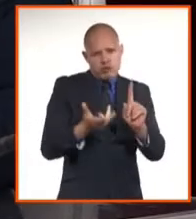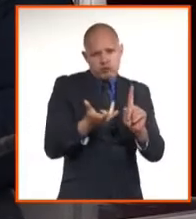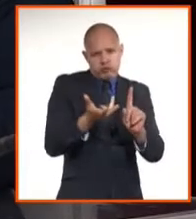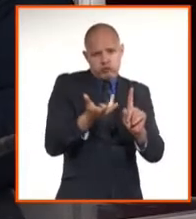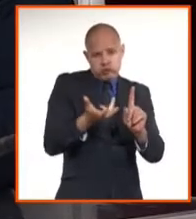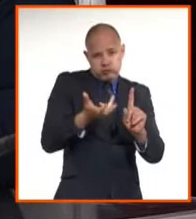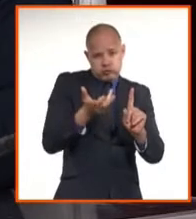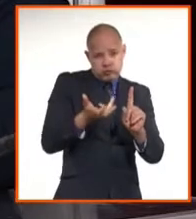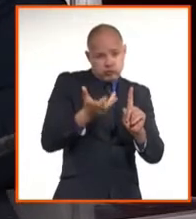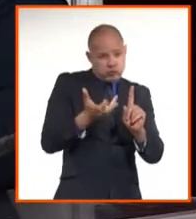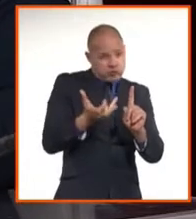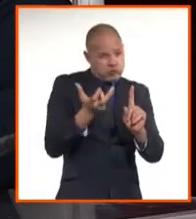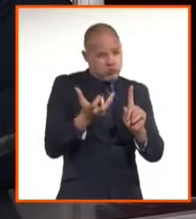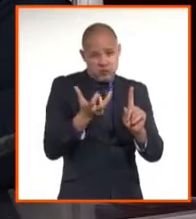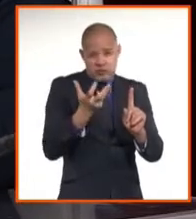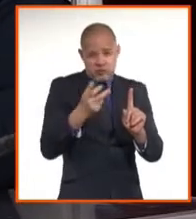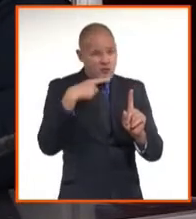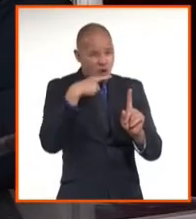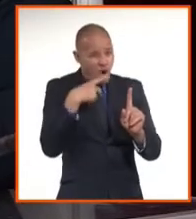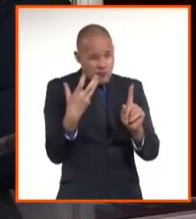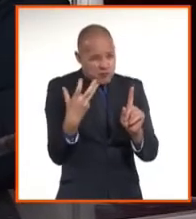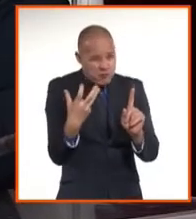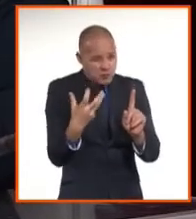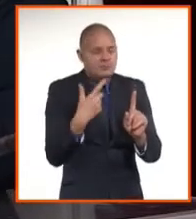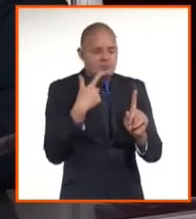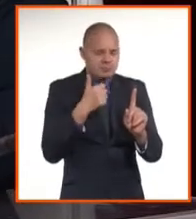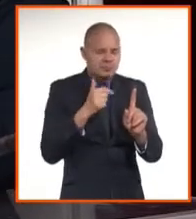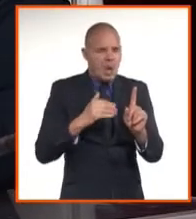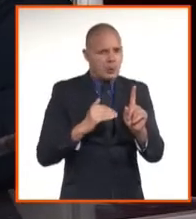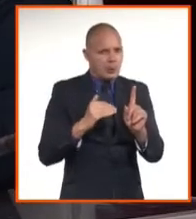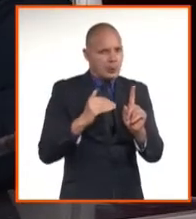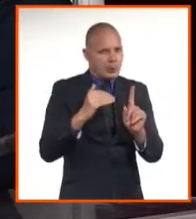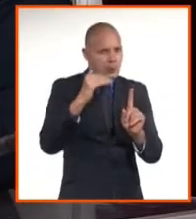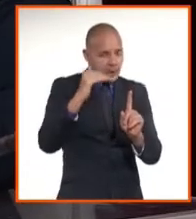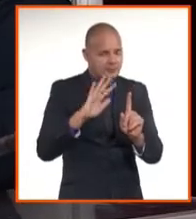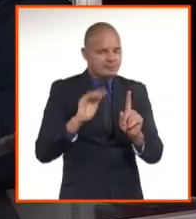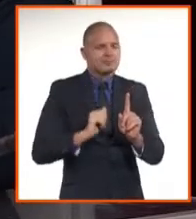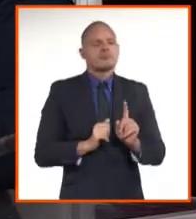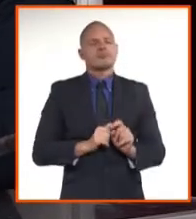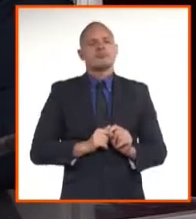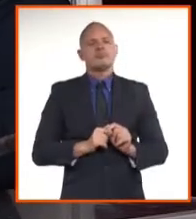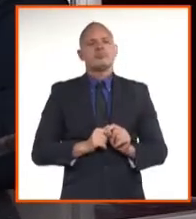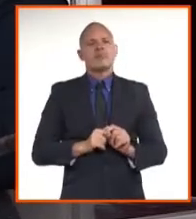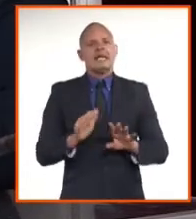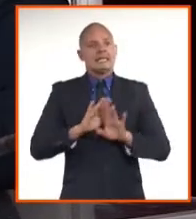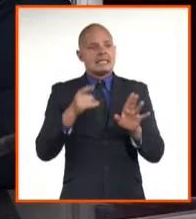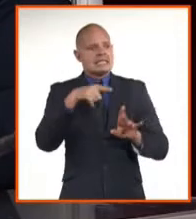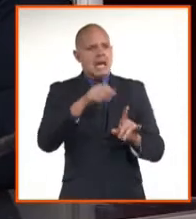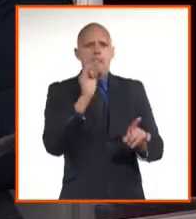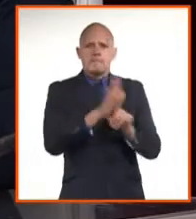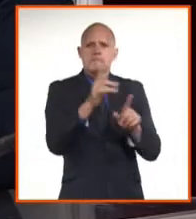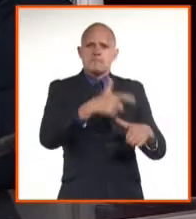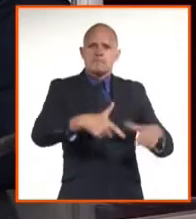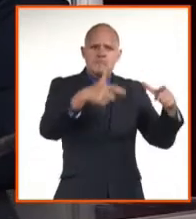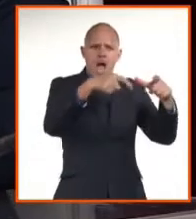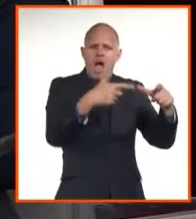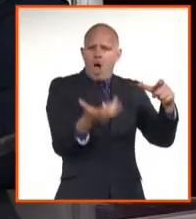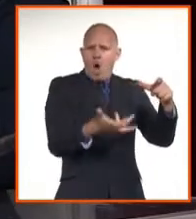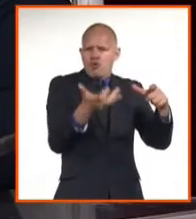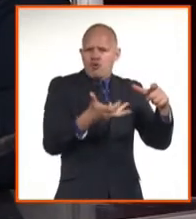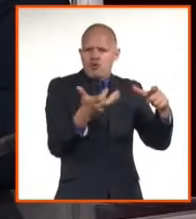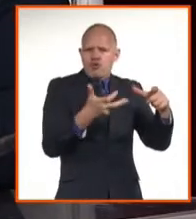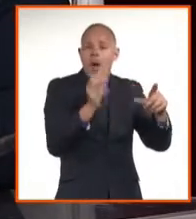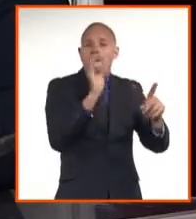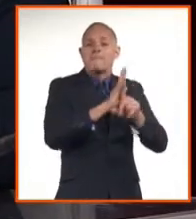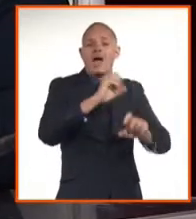procede entonces a buscar un poco más de parámetros ya de temperatura y presión dentro del vapor para poder girar la